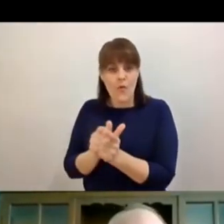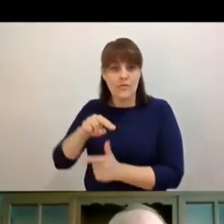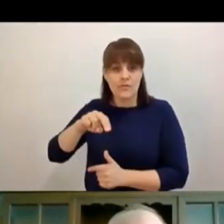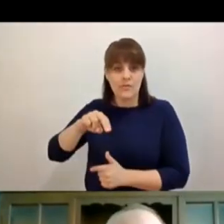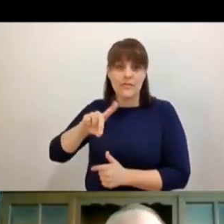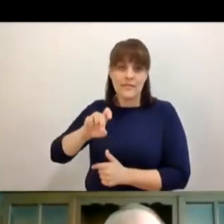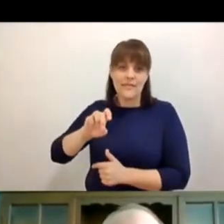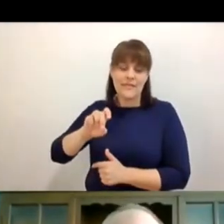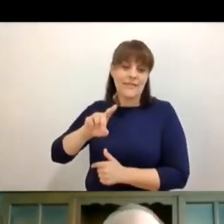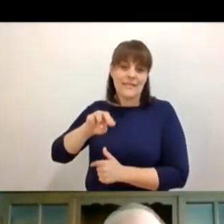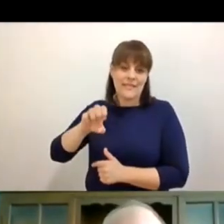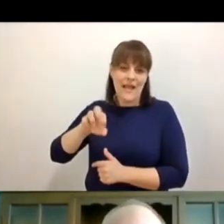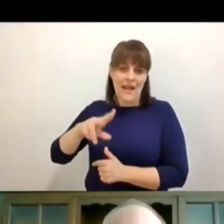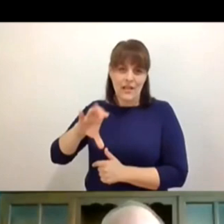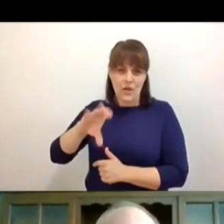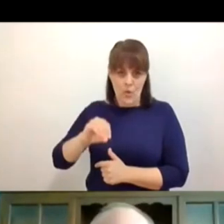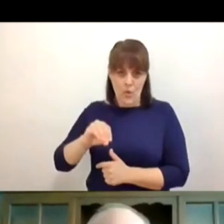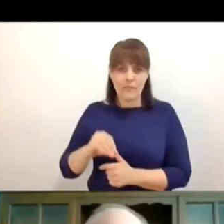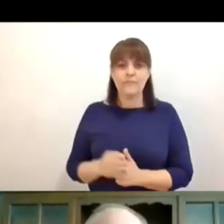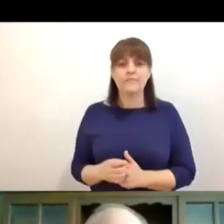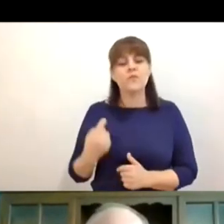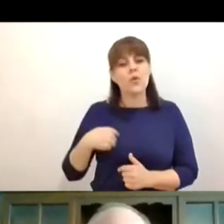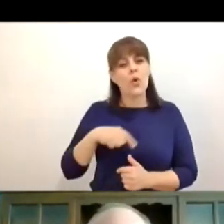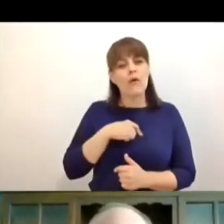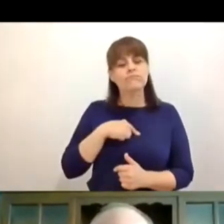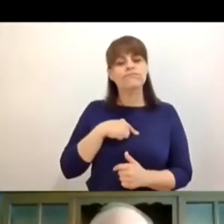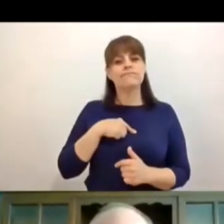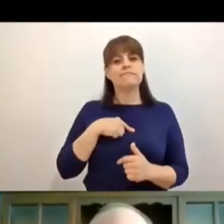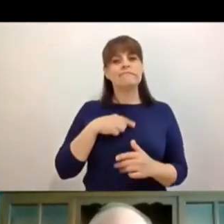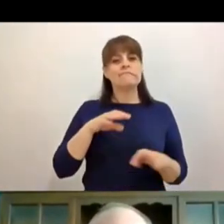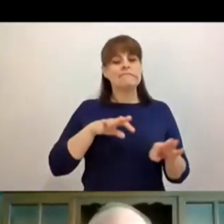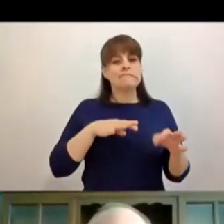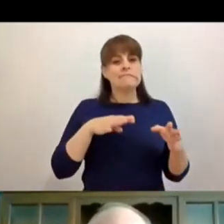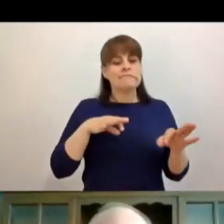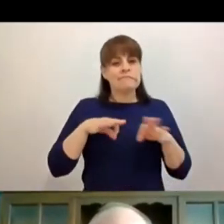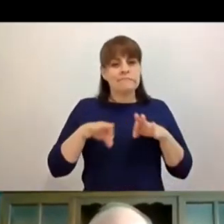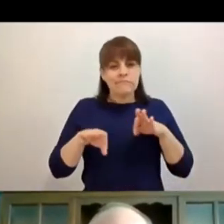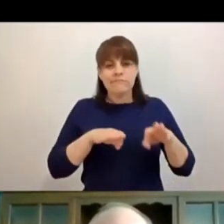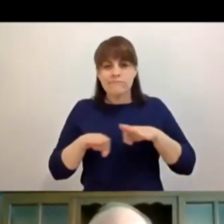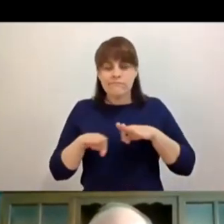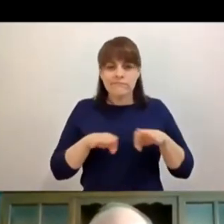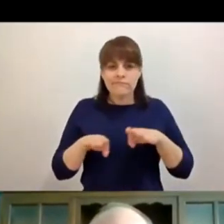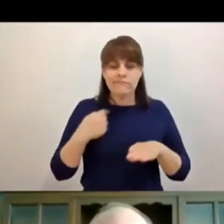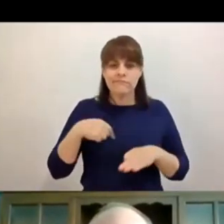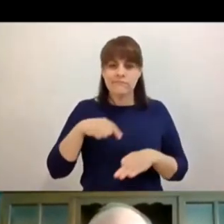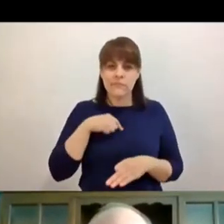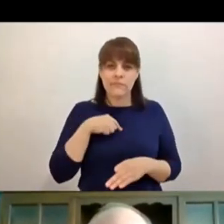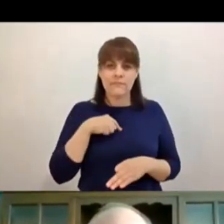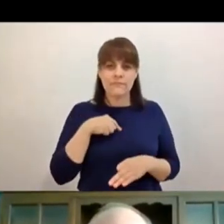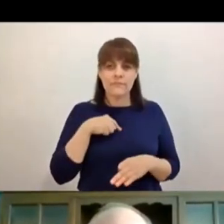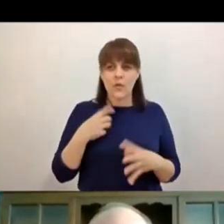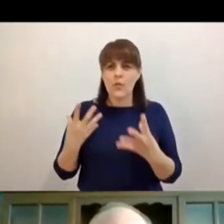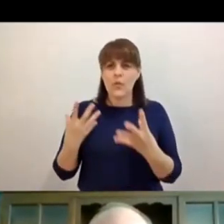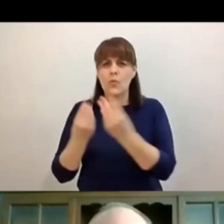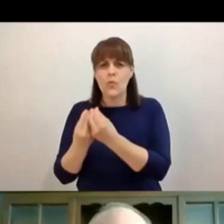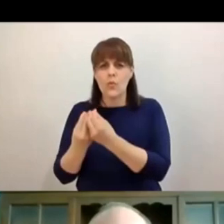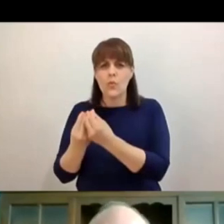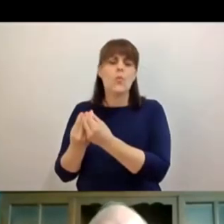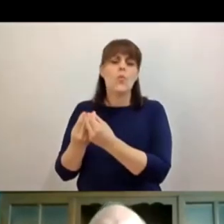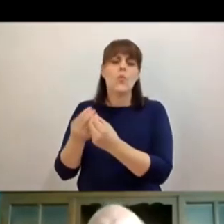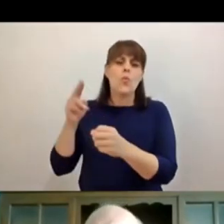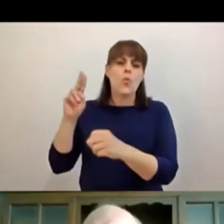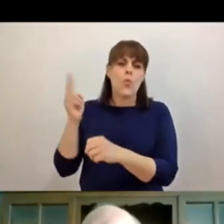que nosotros hemos batallado, y aquí un ejemplo muy claro que tenemos, es cuando empezamos el modelo y a trabajar con la Universidad de Northwestern, el modelo de trabajo con esta